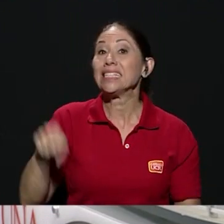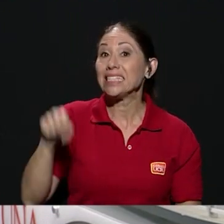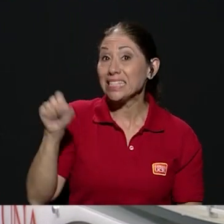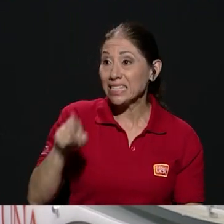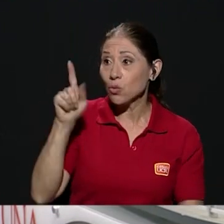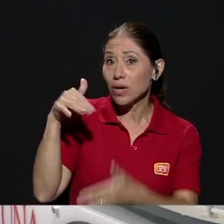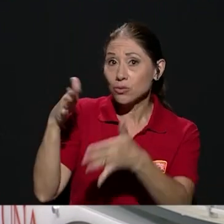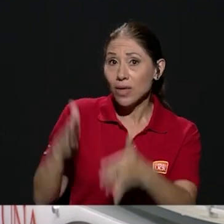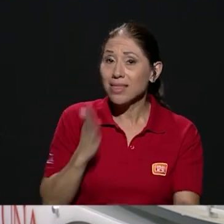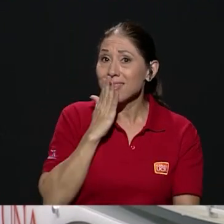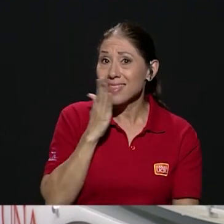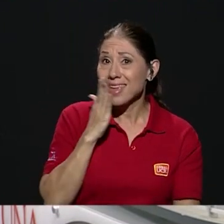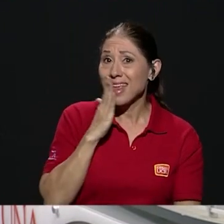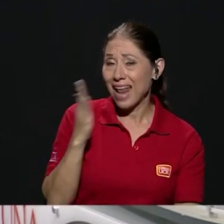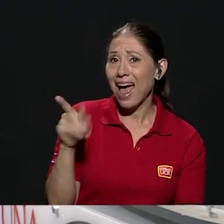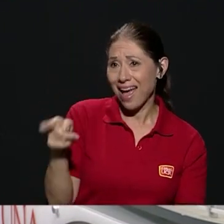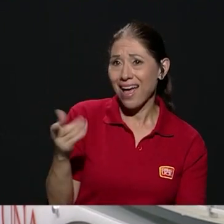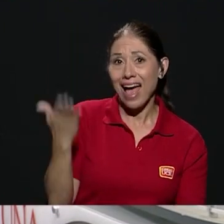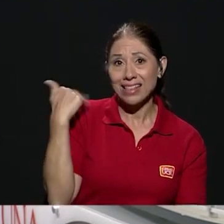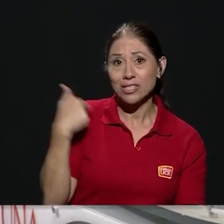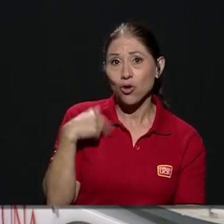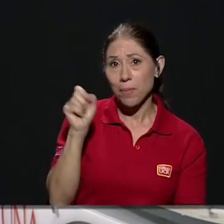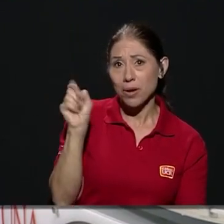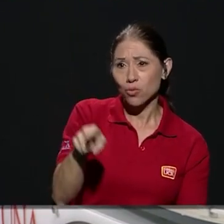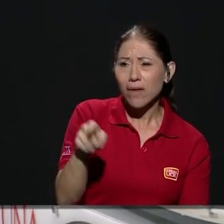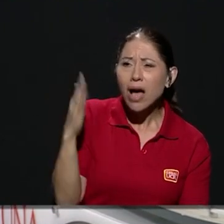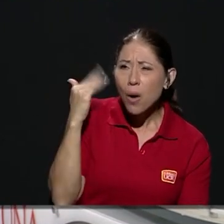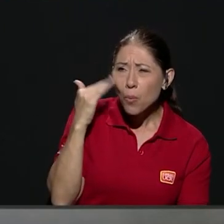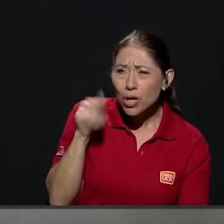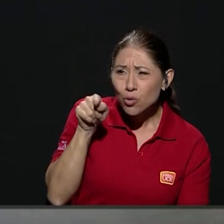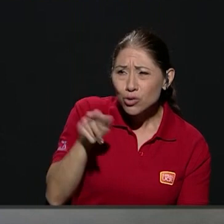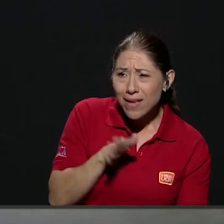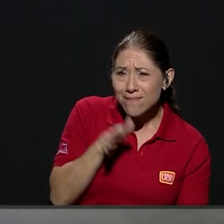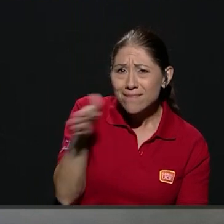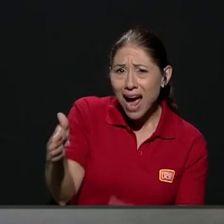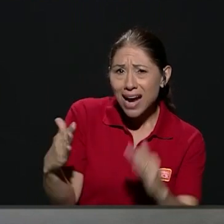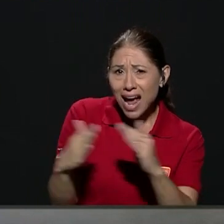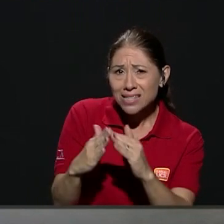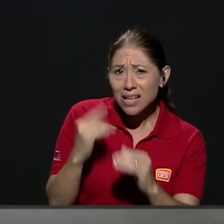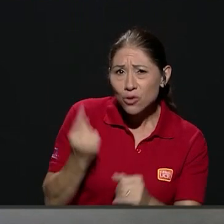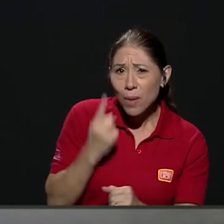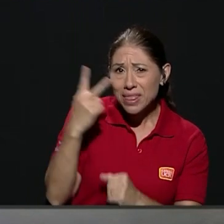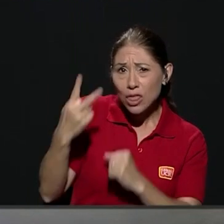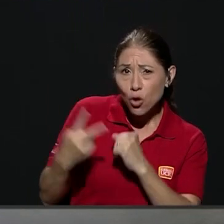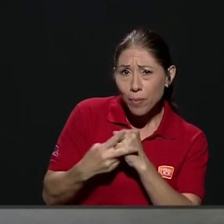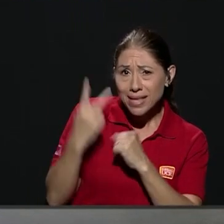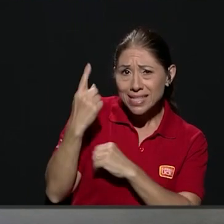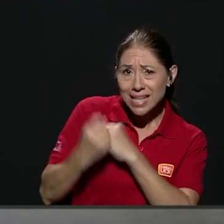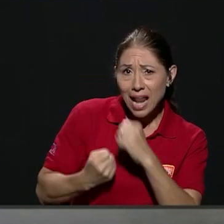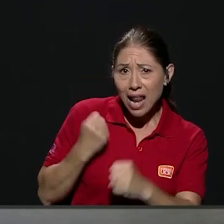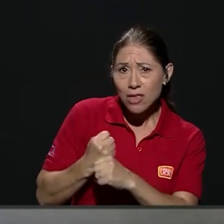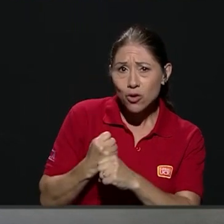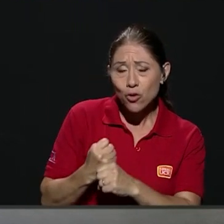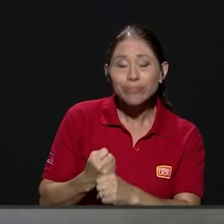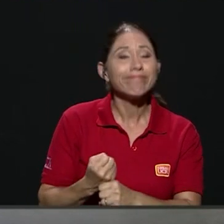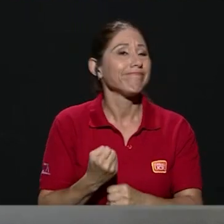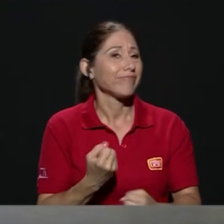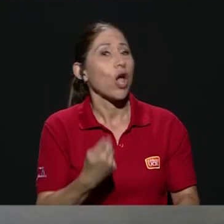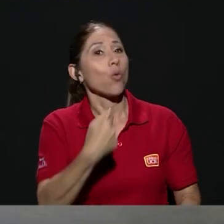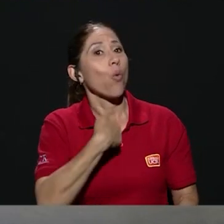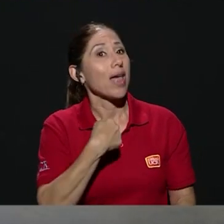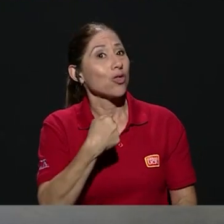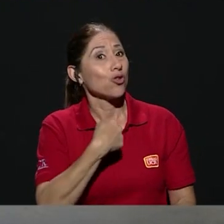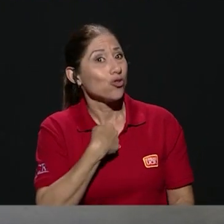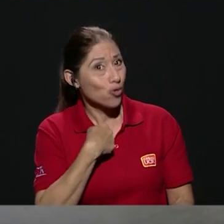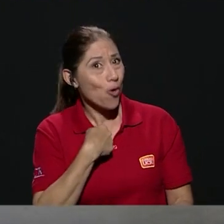territorio indígena que yo le preguntaba que por qué iba a la casa solo 2 veces al año. Y él me decía, porque de cuando yo pongo